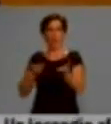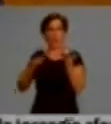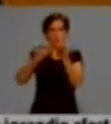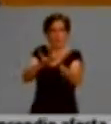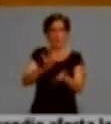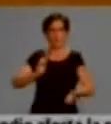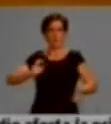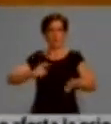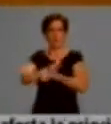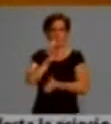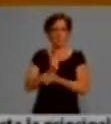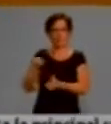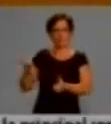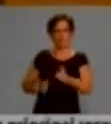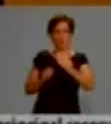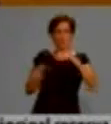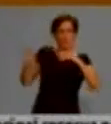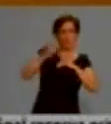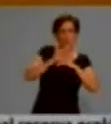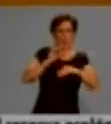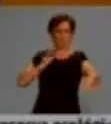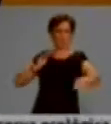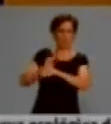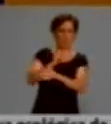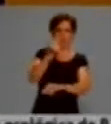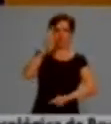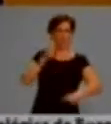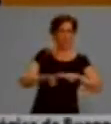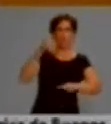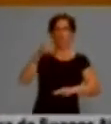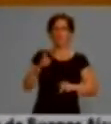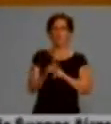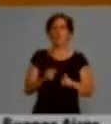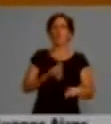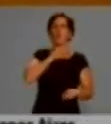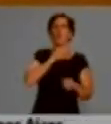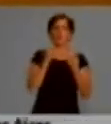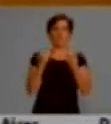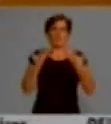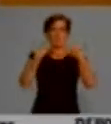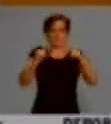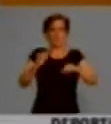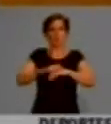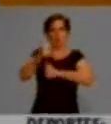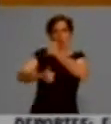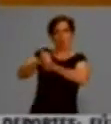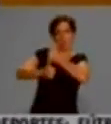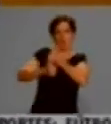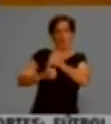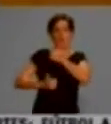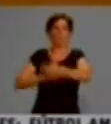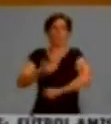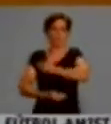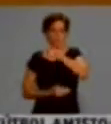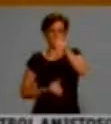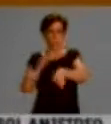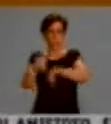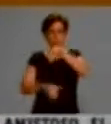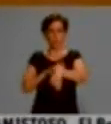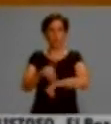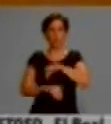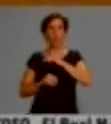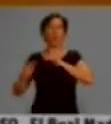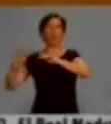sobresueldos, vigorizantes inyecciones de dinero negro con la que competir dopados en los procesos electorales, y a sus